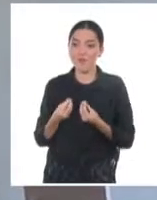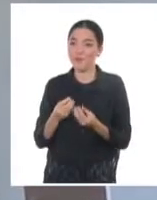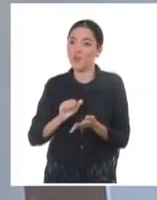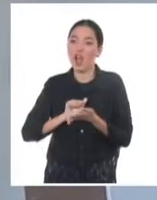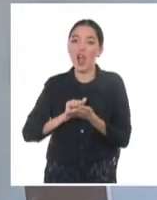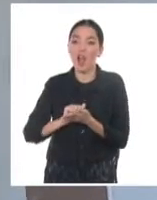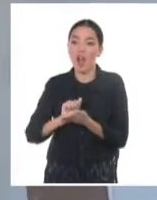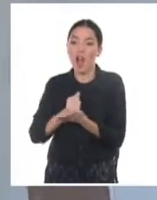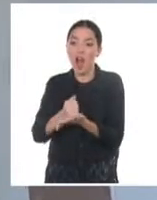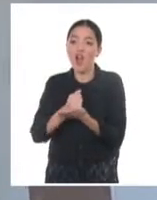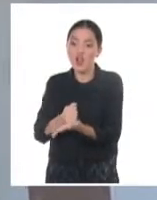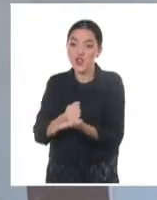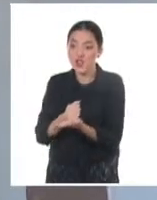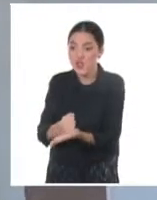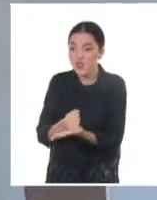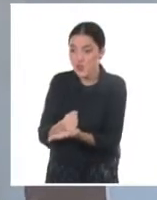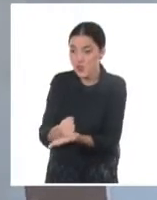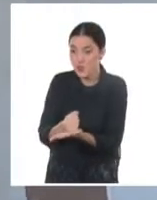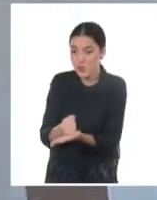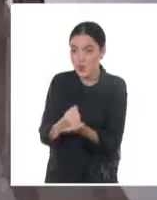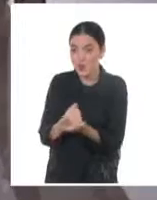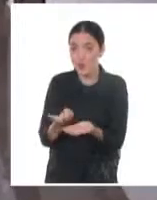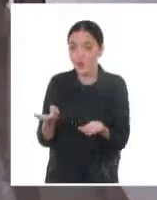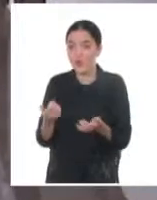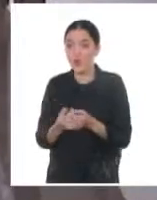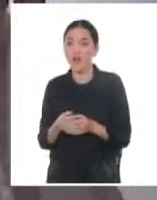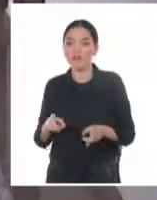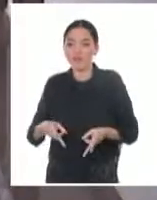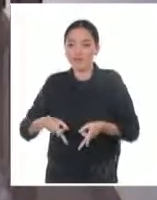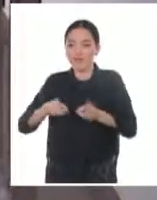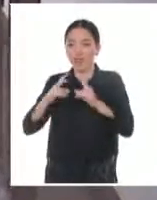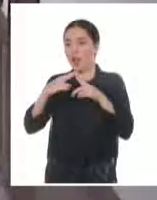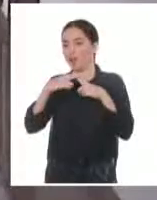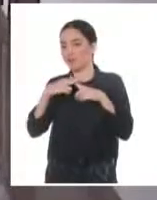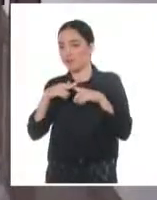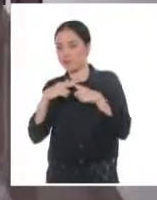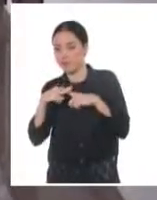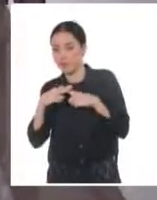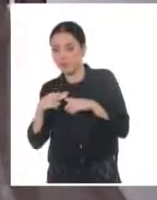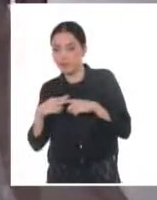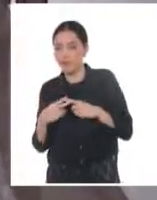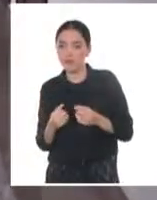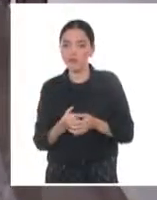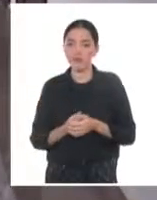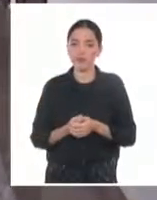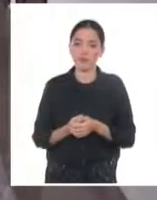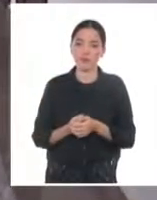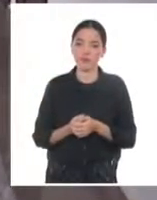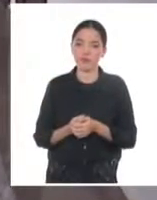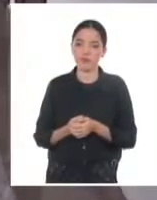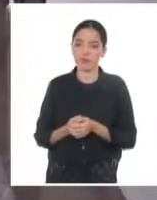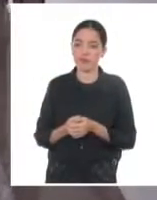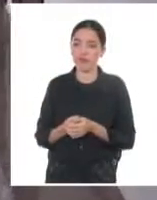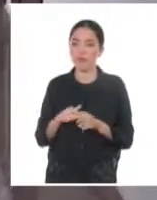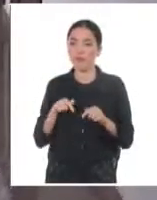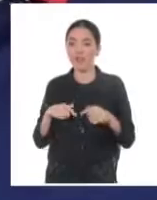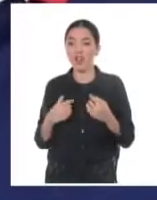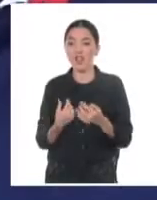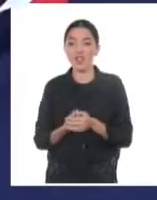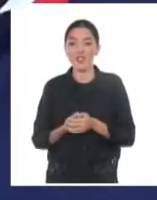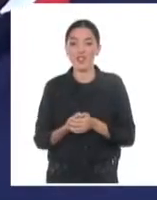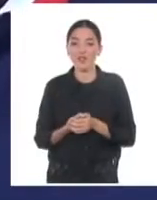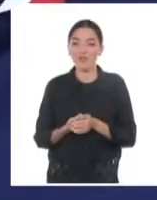que hoy la edificación muestre sus valores arquitectónicos originales, a los que se agregan, sin entrar en contradicción, elementos